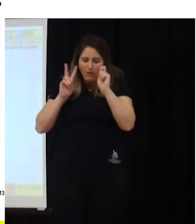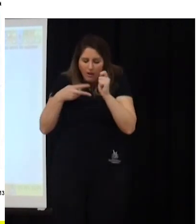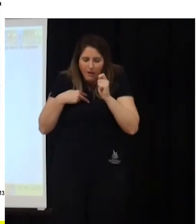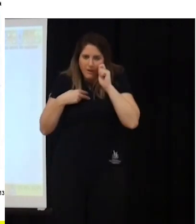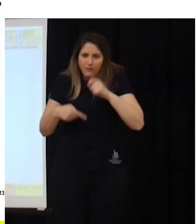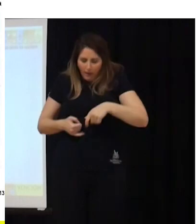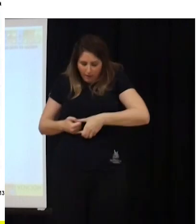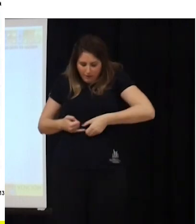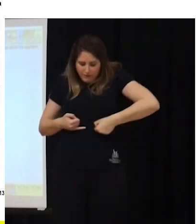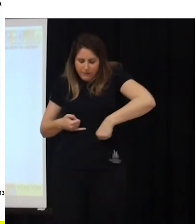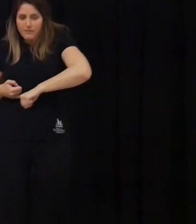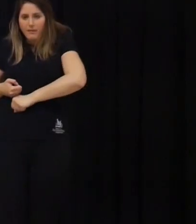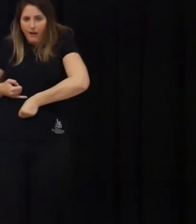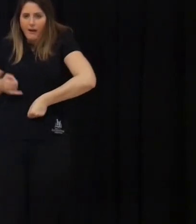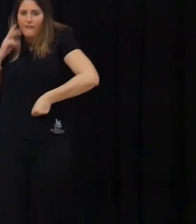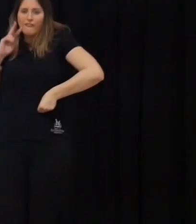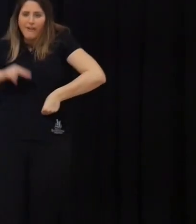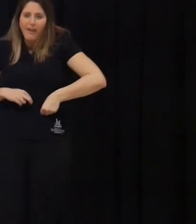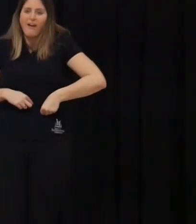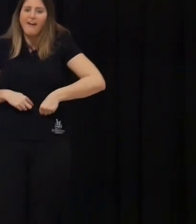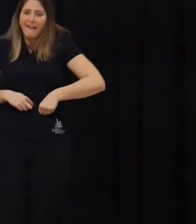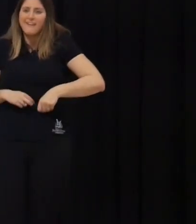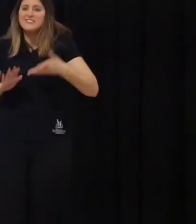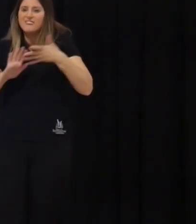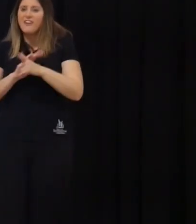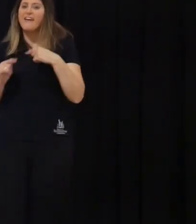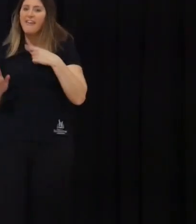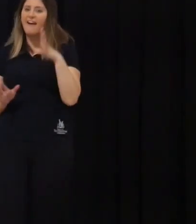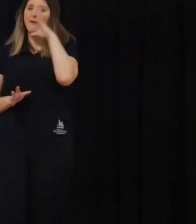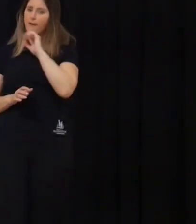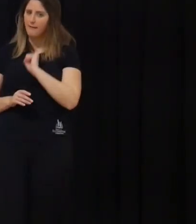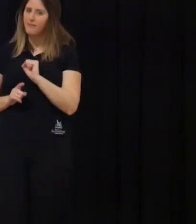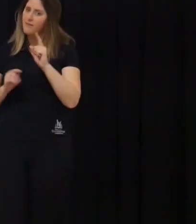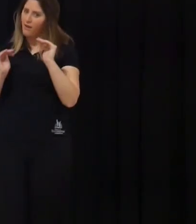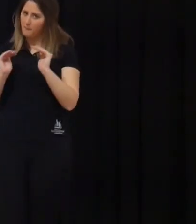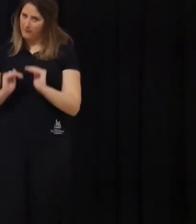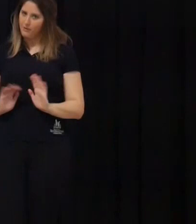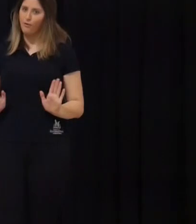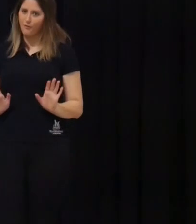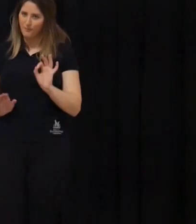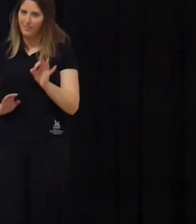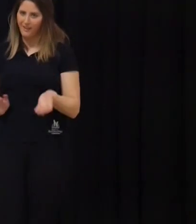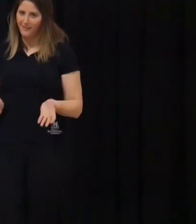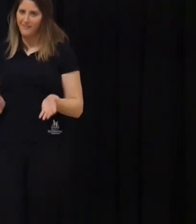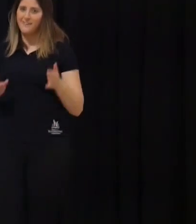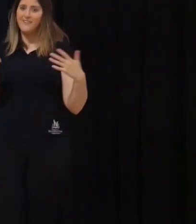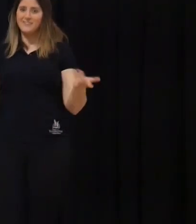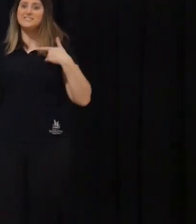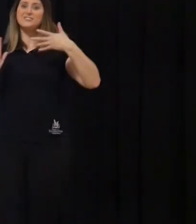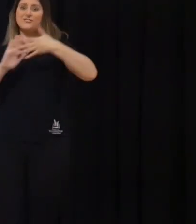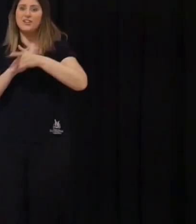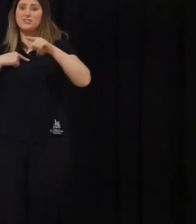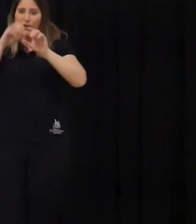de intestino, pues estamos viendo que ya el atractivo lo estamos perdiendo por momentos. Y si nos ayudamos